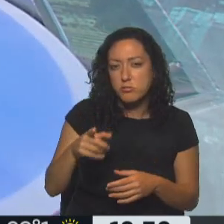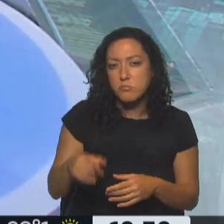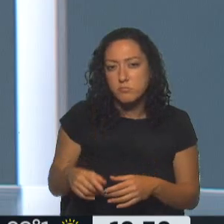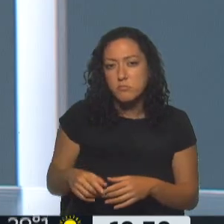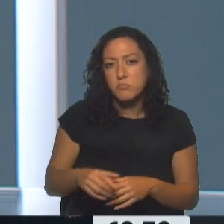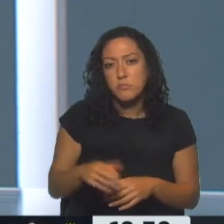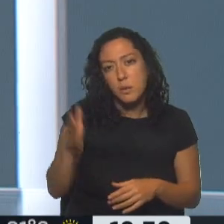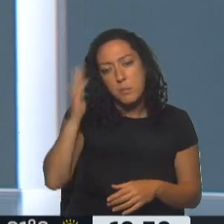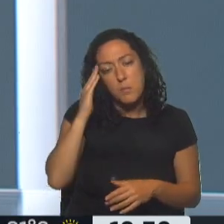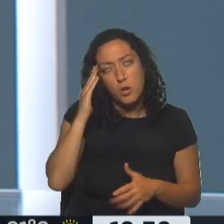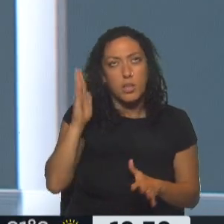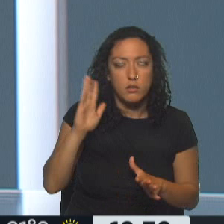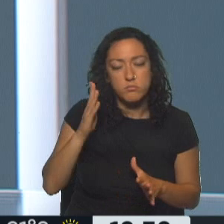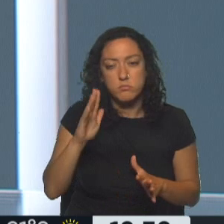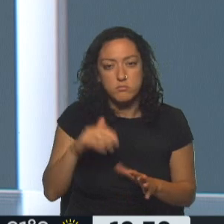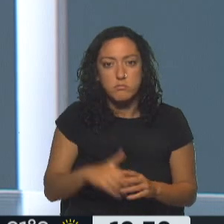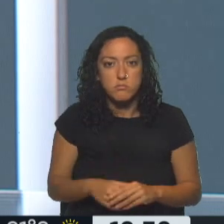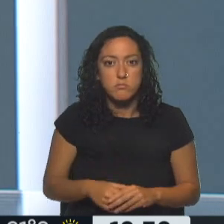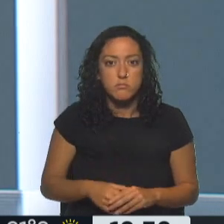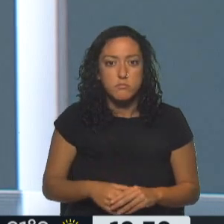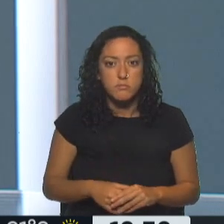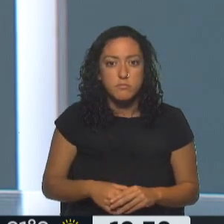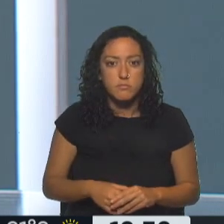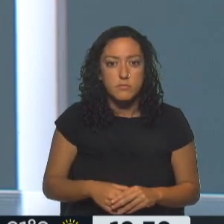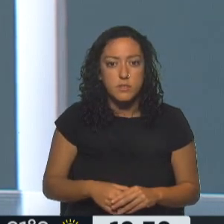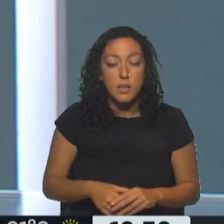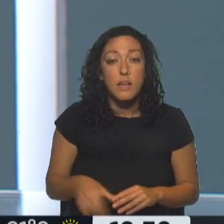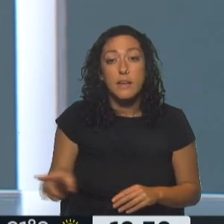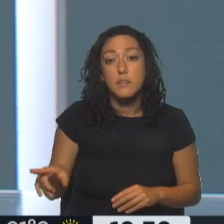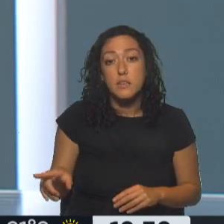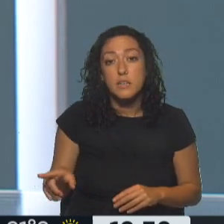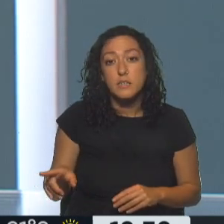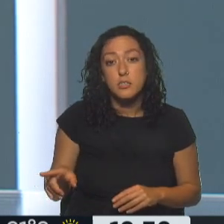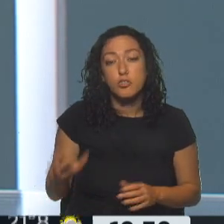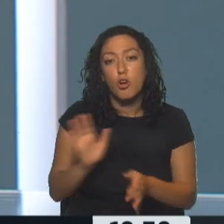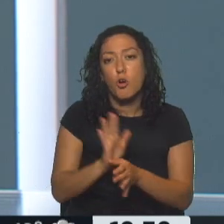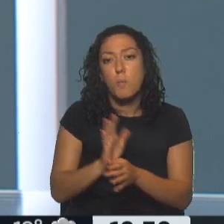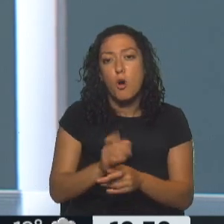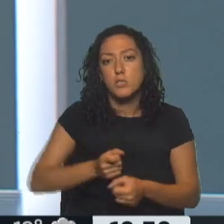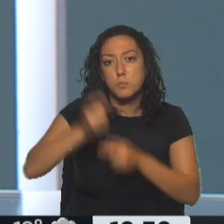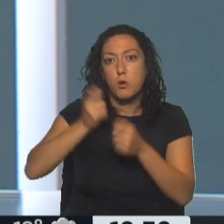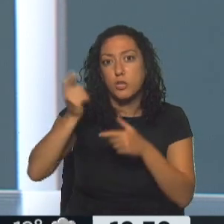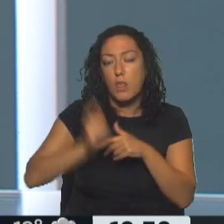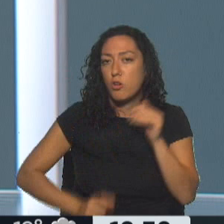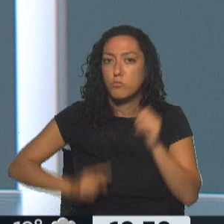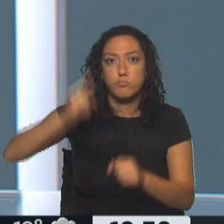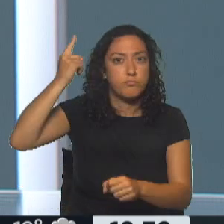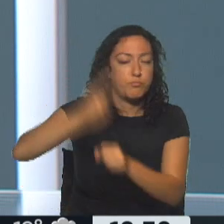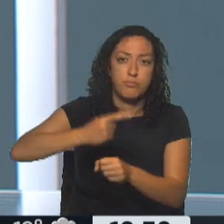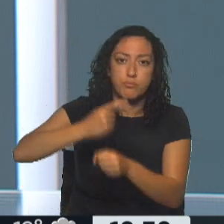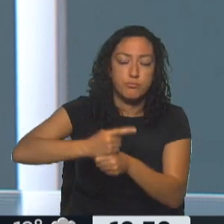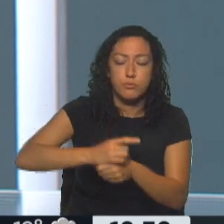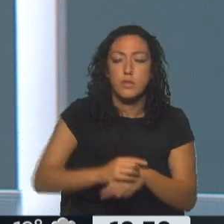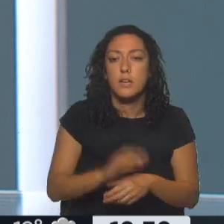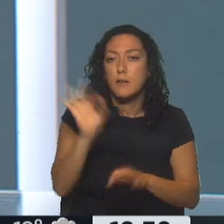de memoria O sea que es el principal motor exportador de la República Argentina pero con